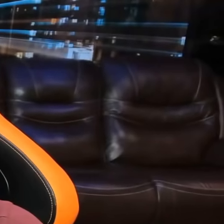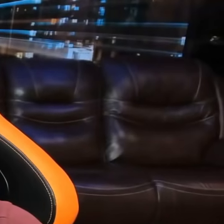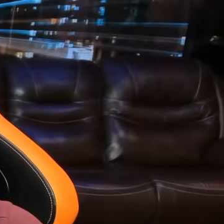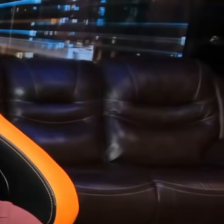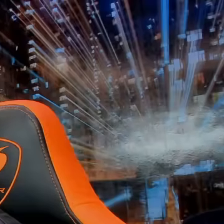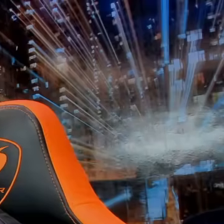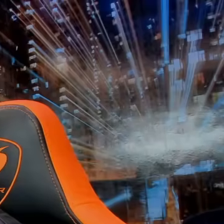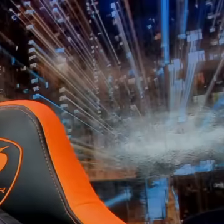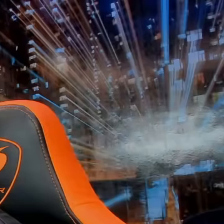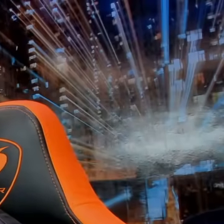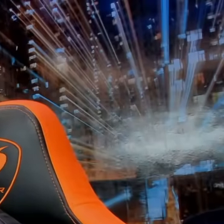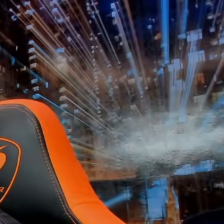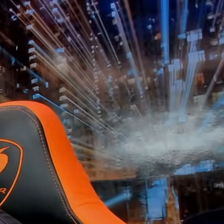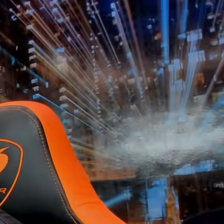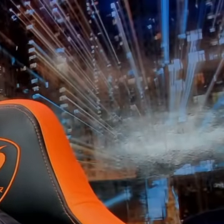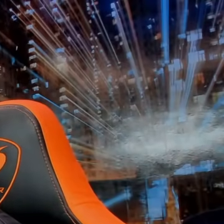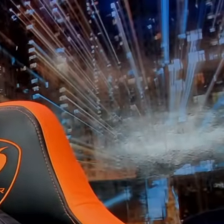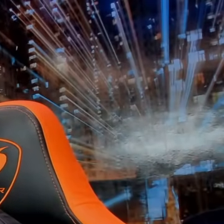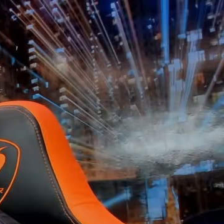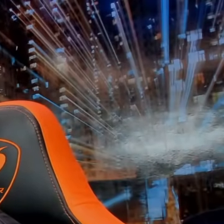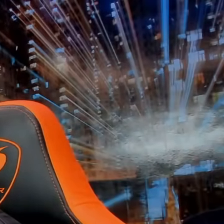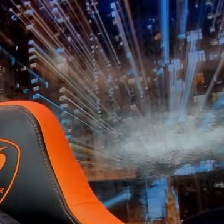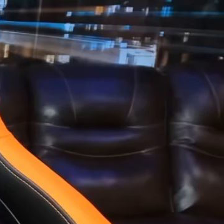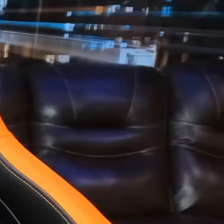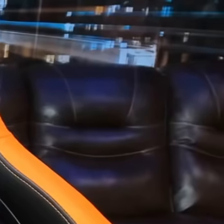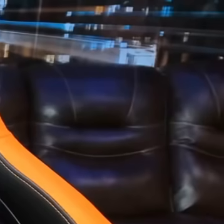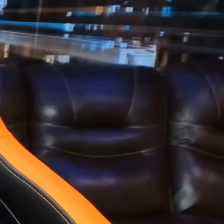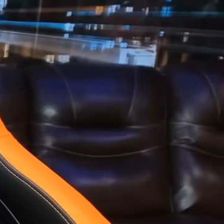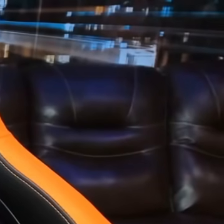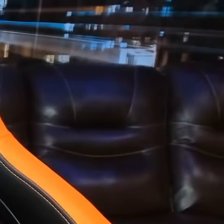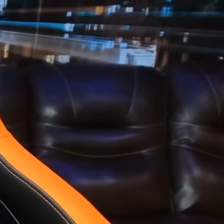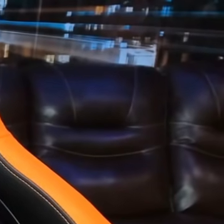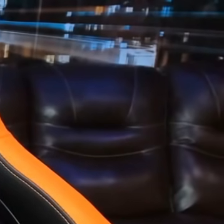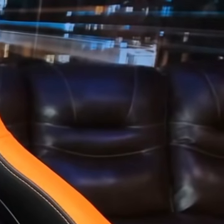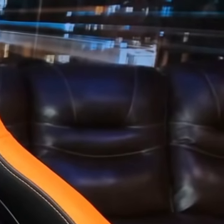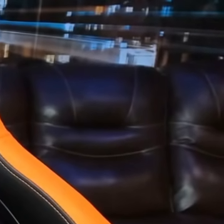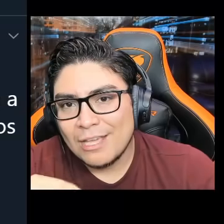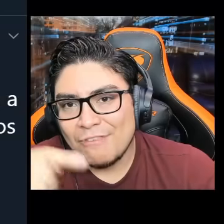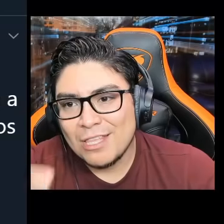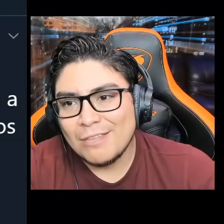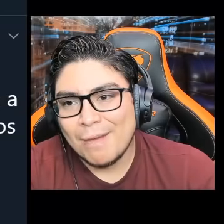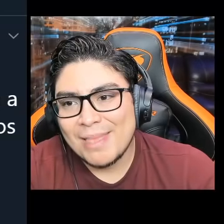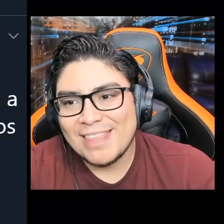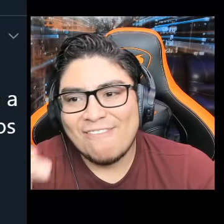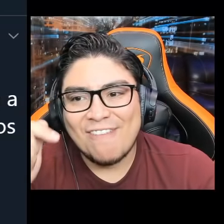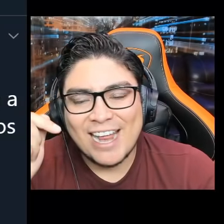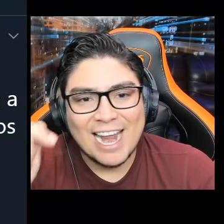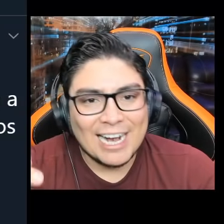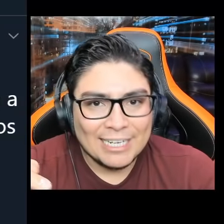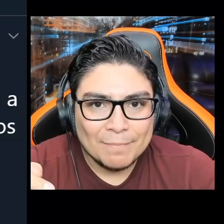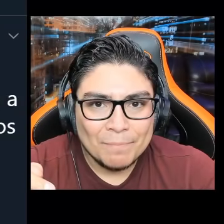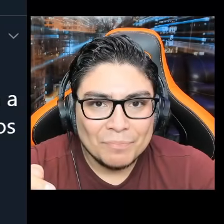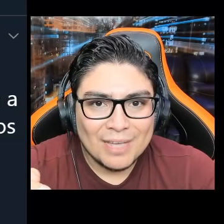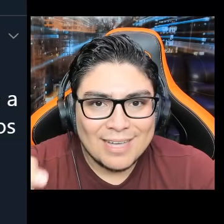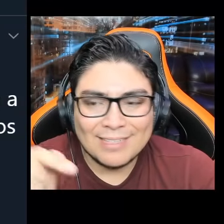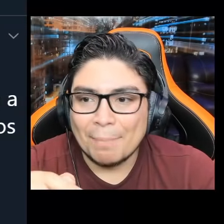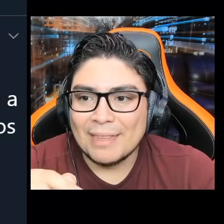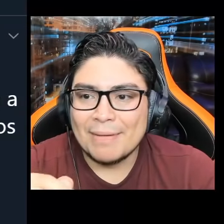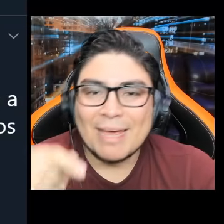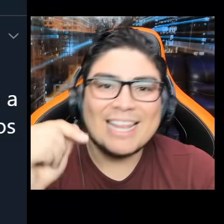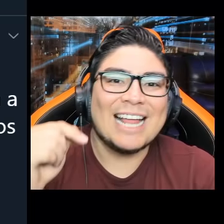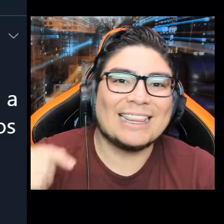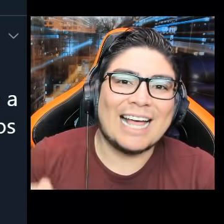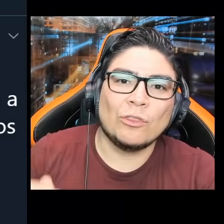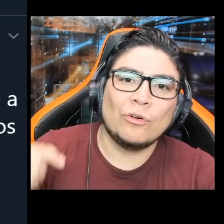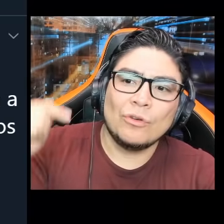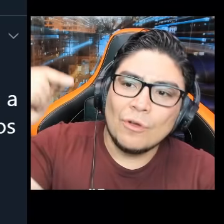Estados Unidos, España e Italia, reconociendo lo que había sucedido allí, y se logró definitivamente frenar esta